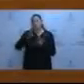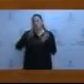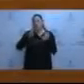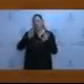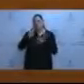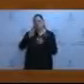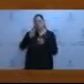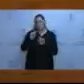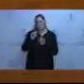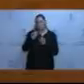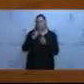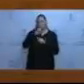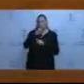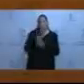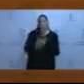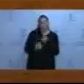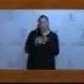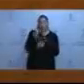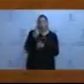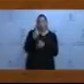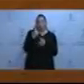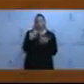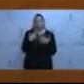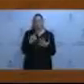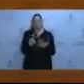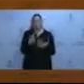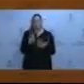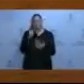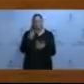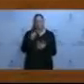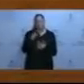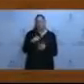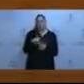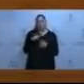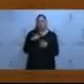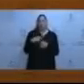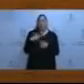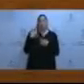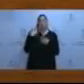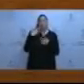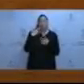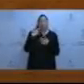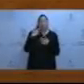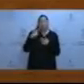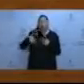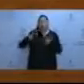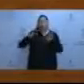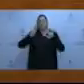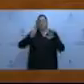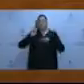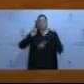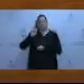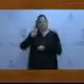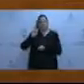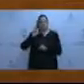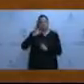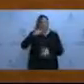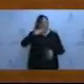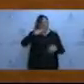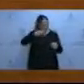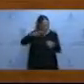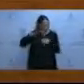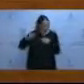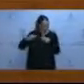7 minutos. Pola de Lena, 7 minutos. No se cumple en ninguno. Ítem